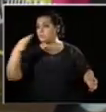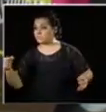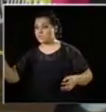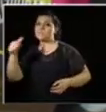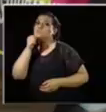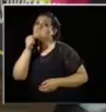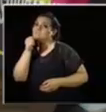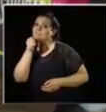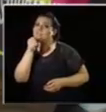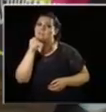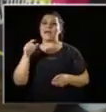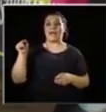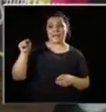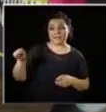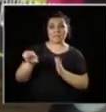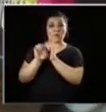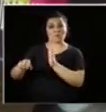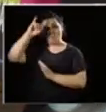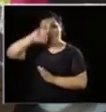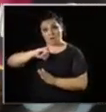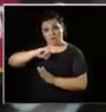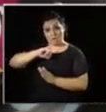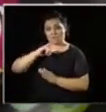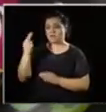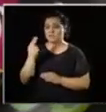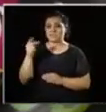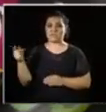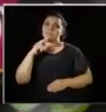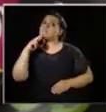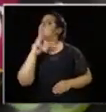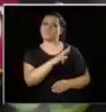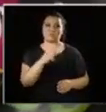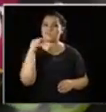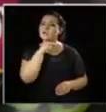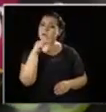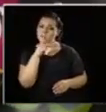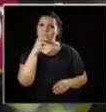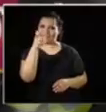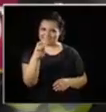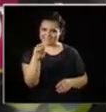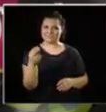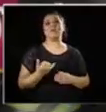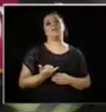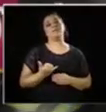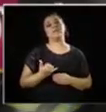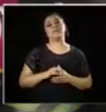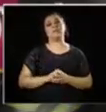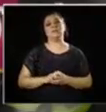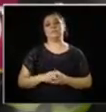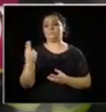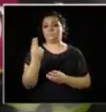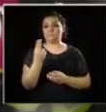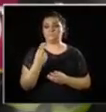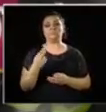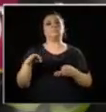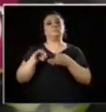un jefe de seguridad que esté a la altura de los hermosillenses, que responda. Y yo creo que necesitamos acercar